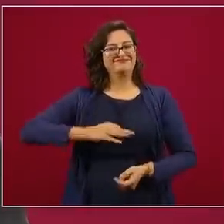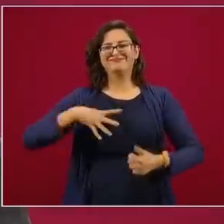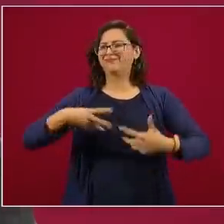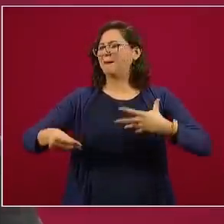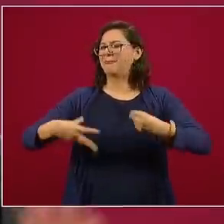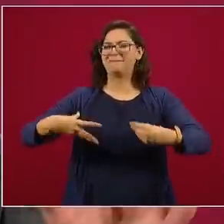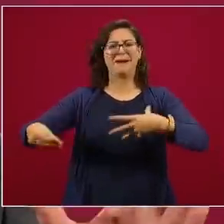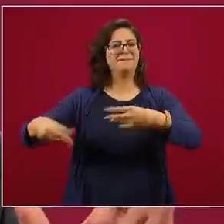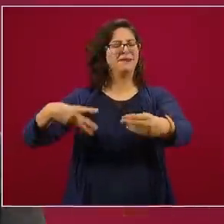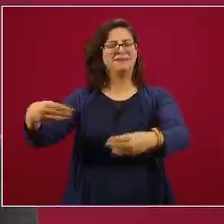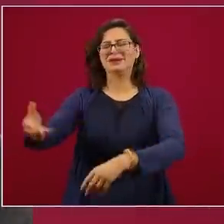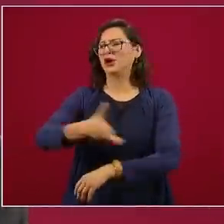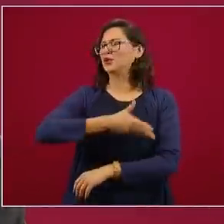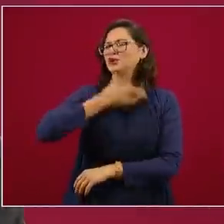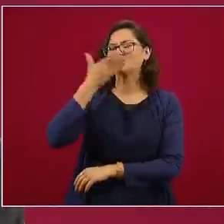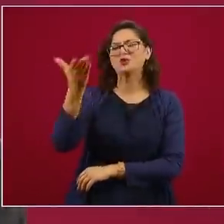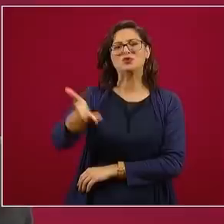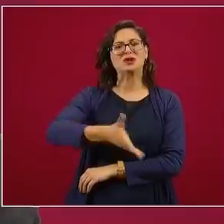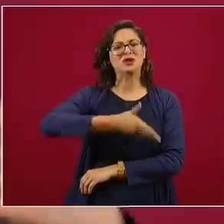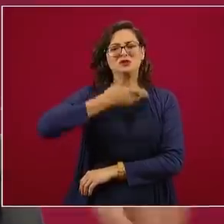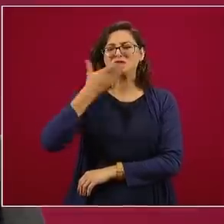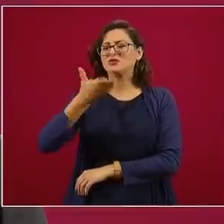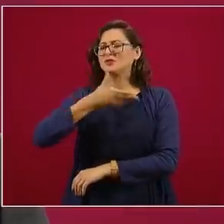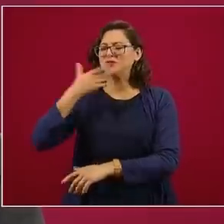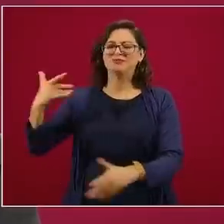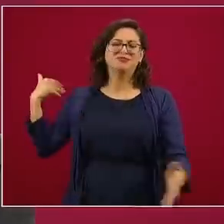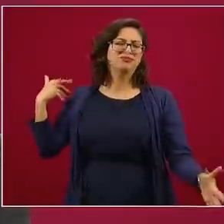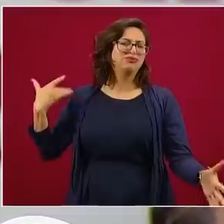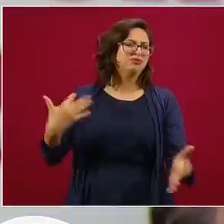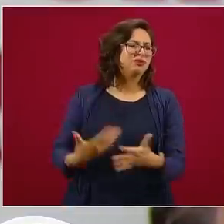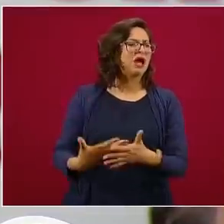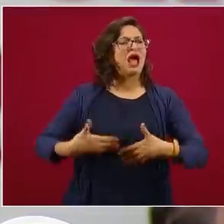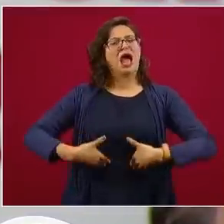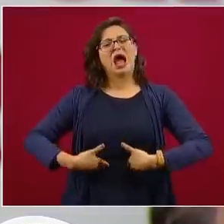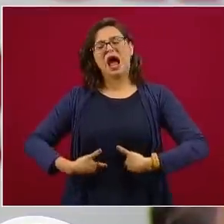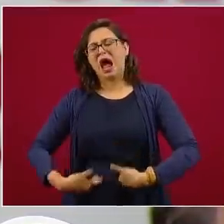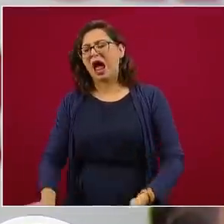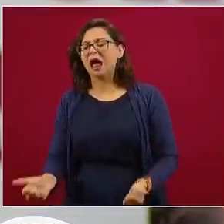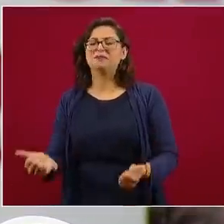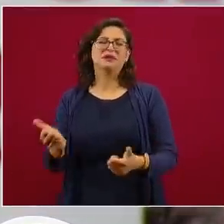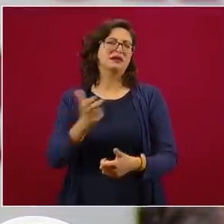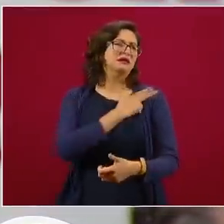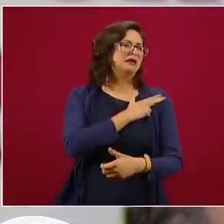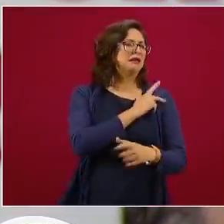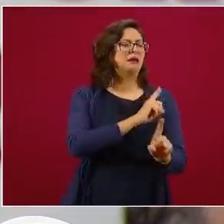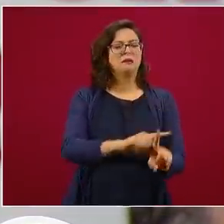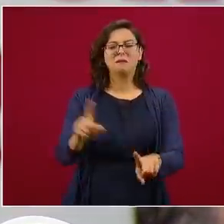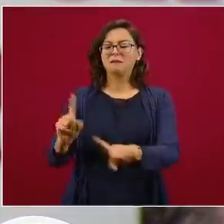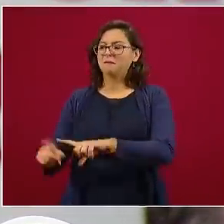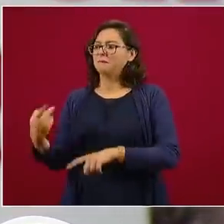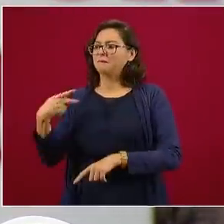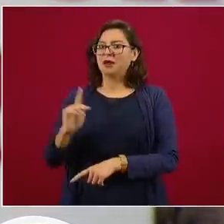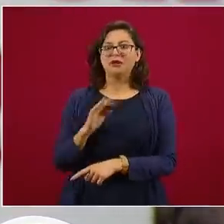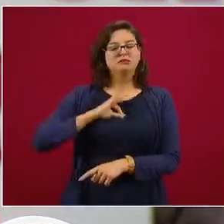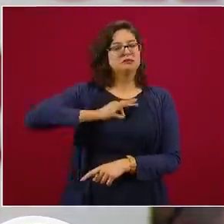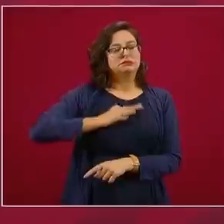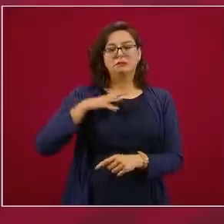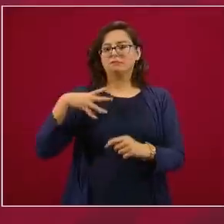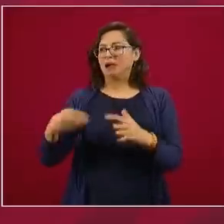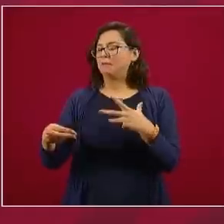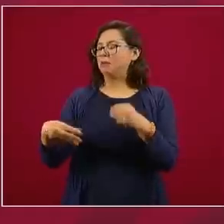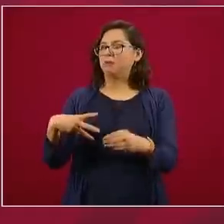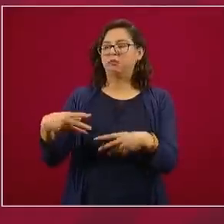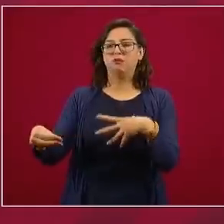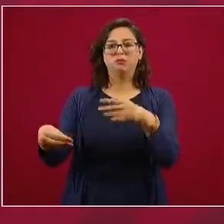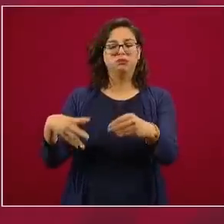infecciosas, entre otros muchos males que había, desnutrición, lesiones, etcétera. Pero las enfermedades infecciosas ocupaban